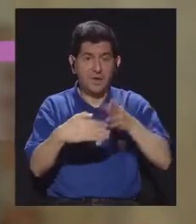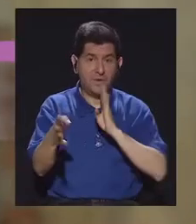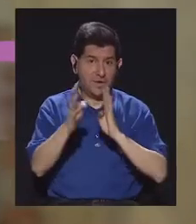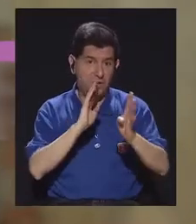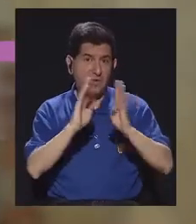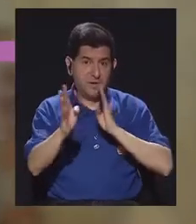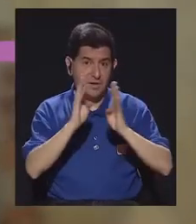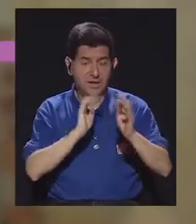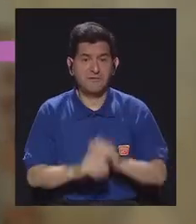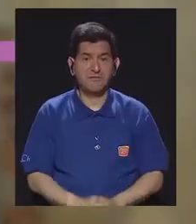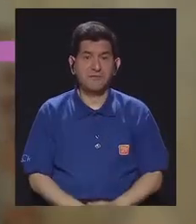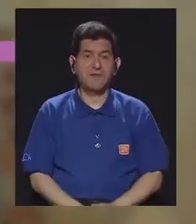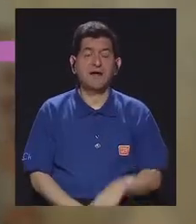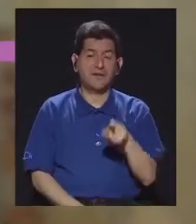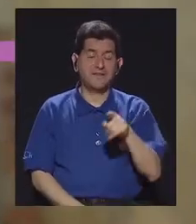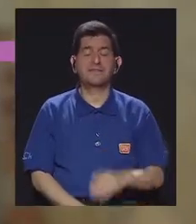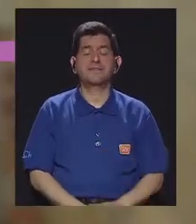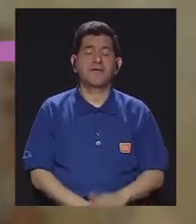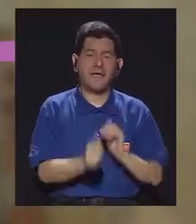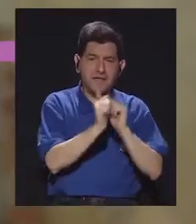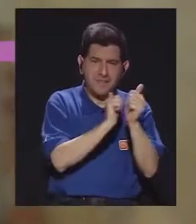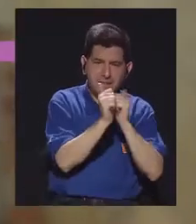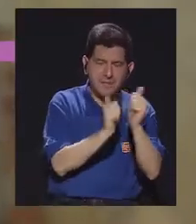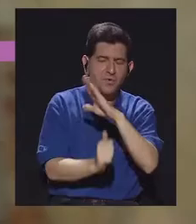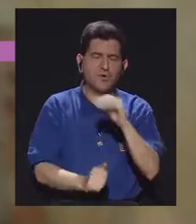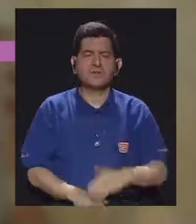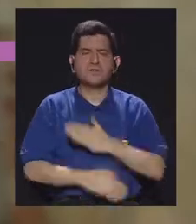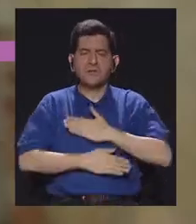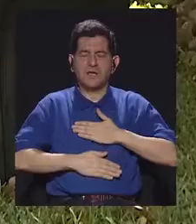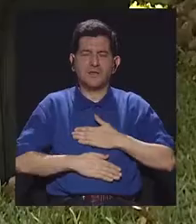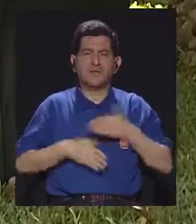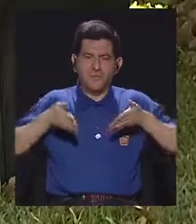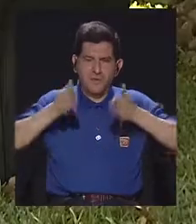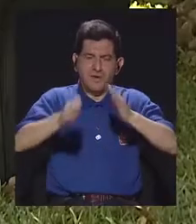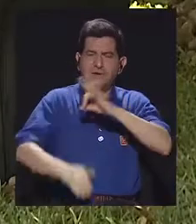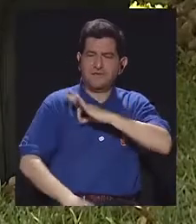para seguir conversando del deporte y la recreación como una ruta al bienestar.